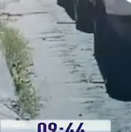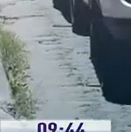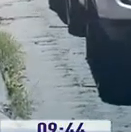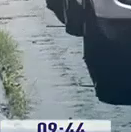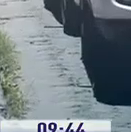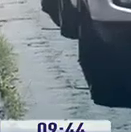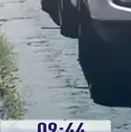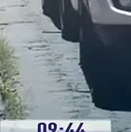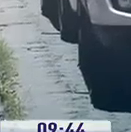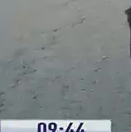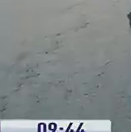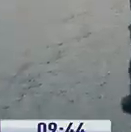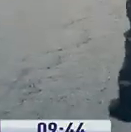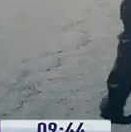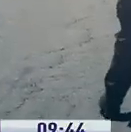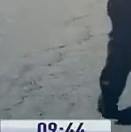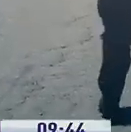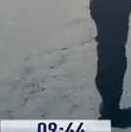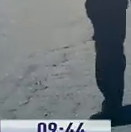a escala nacional.